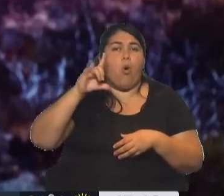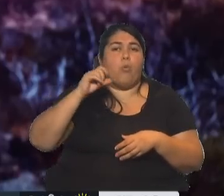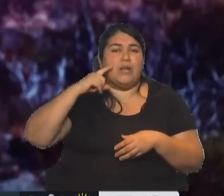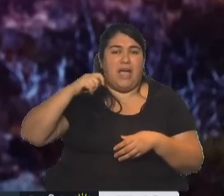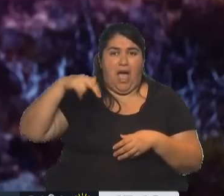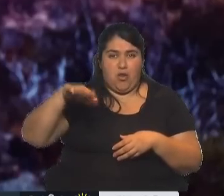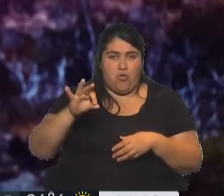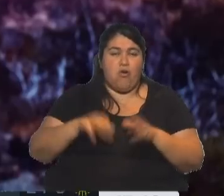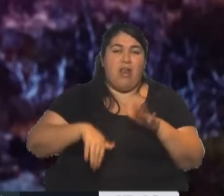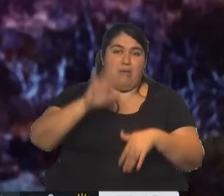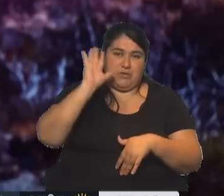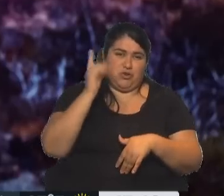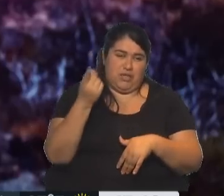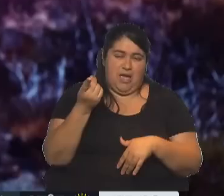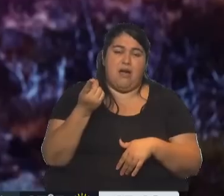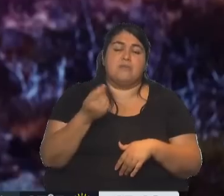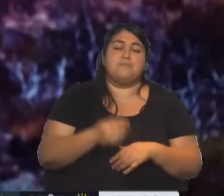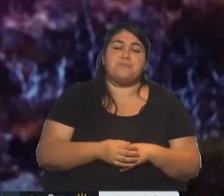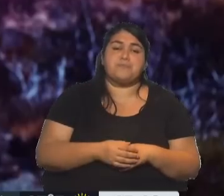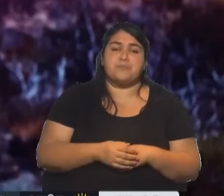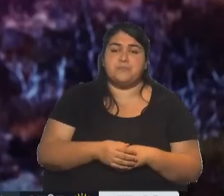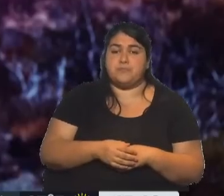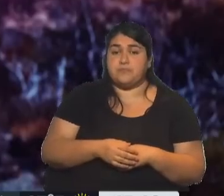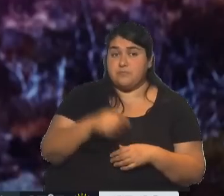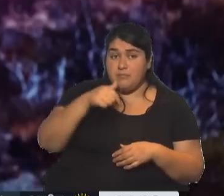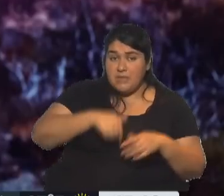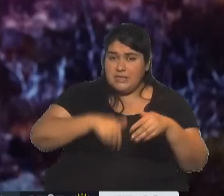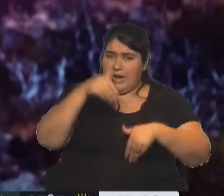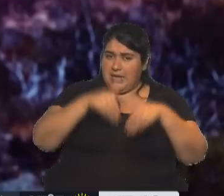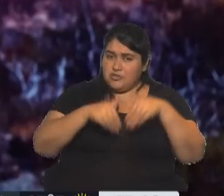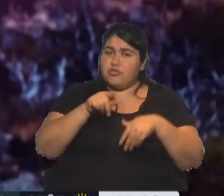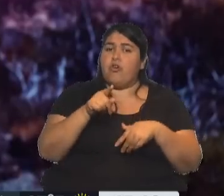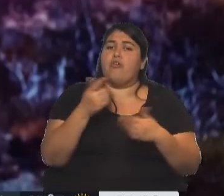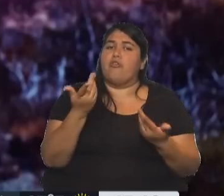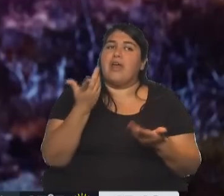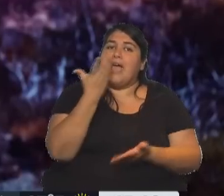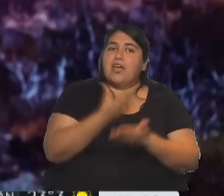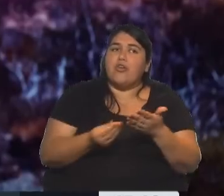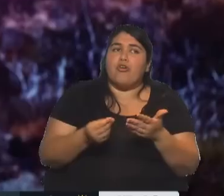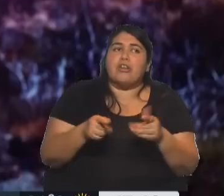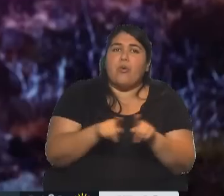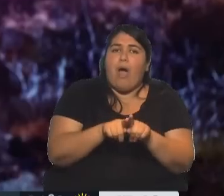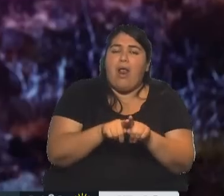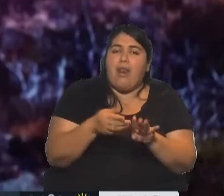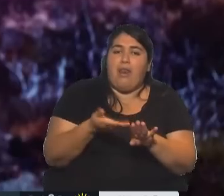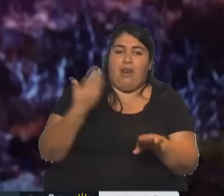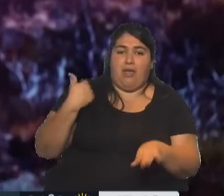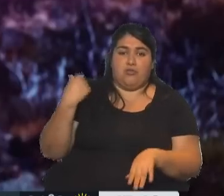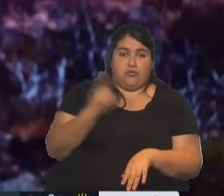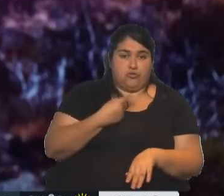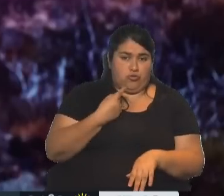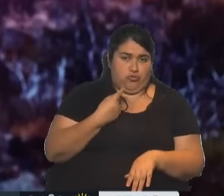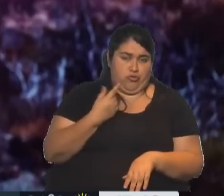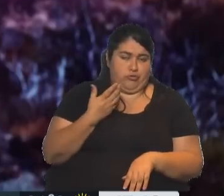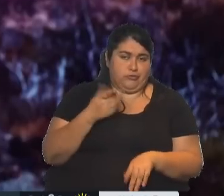primera mayoría incuestionable en esta elección, a no cometer el mismo error que cometimos nosotros en su